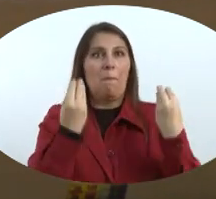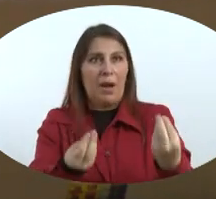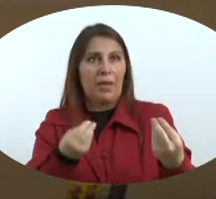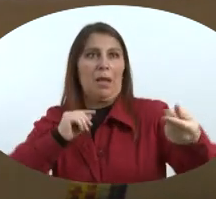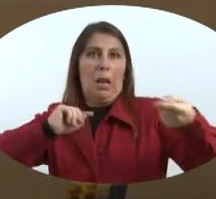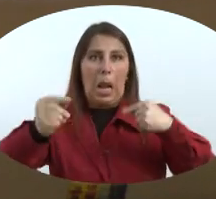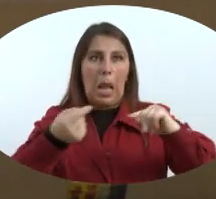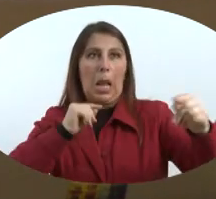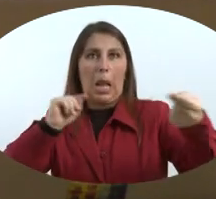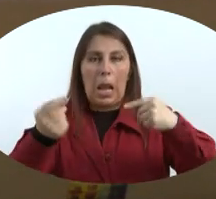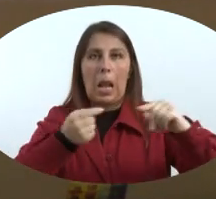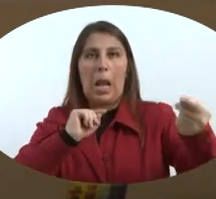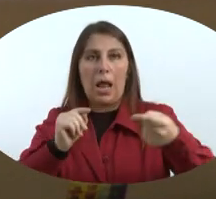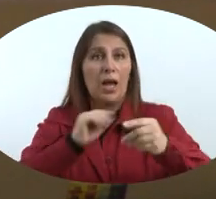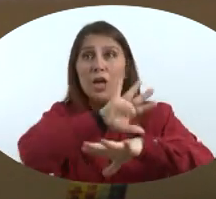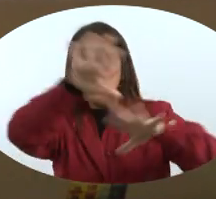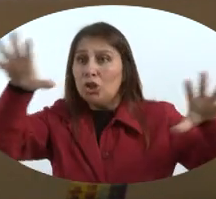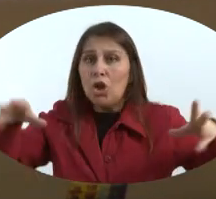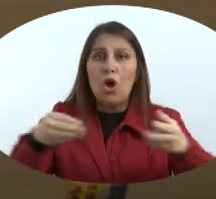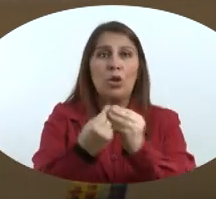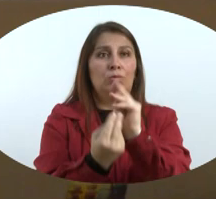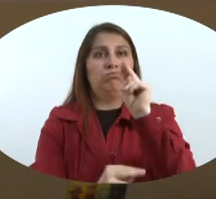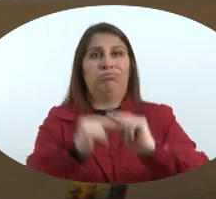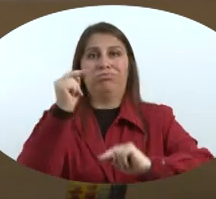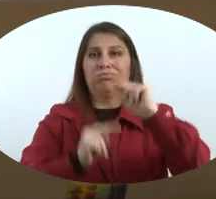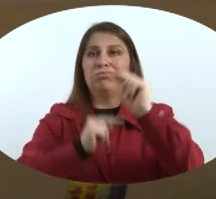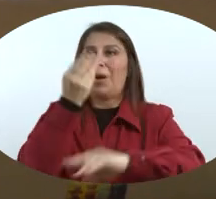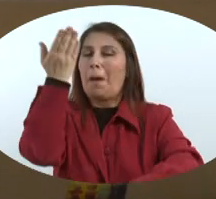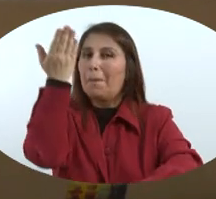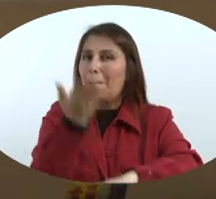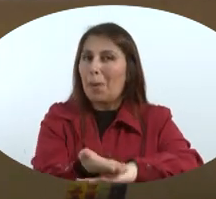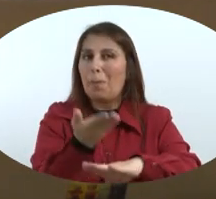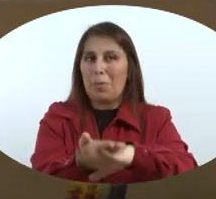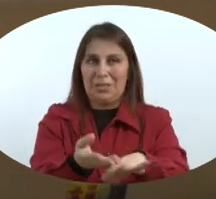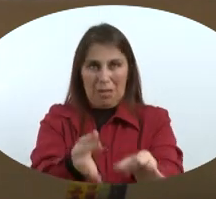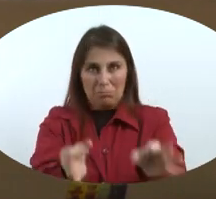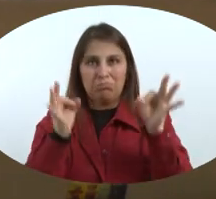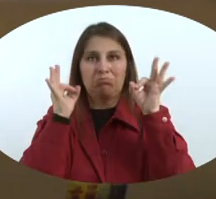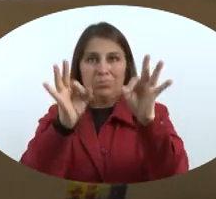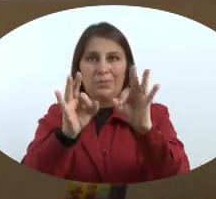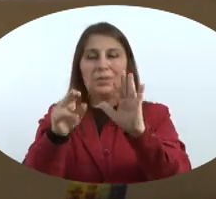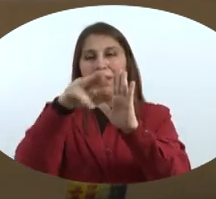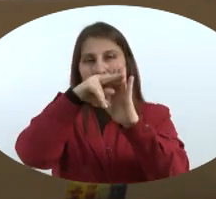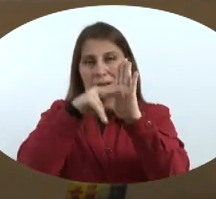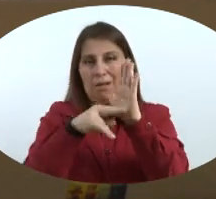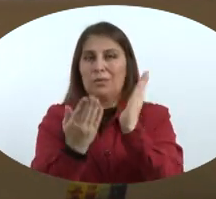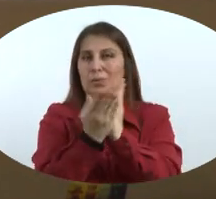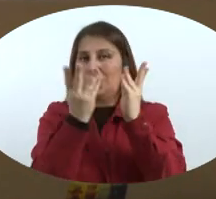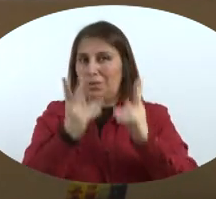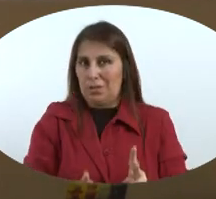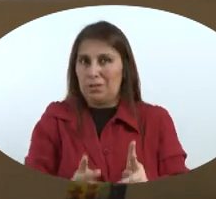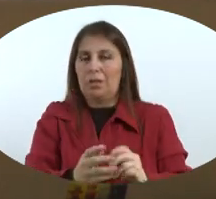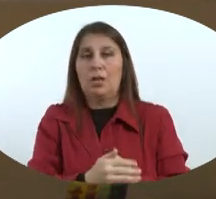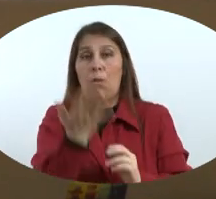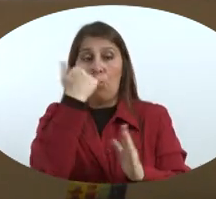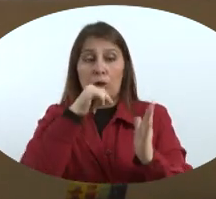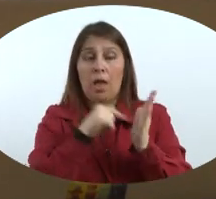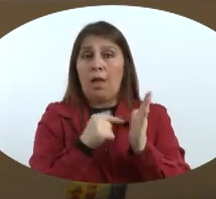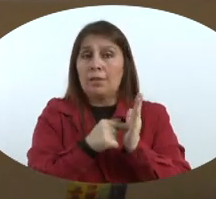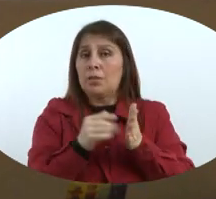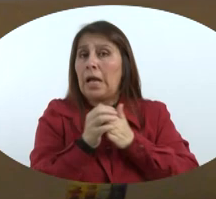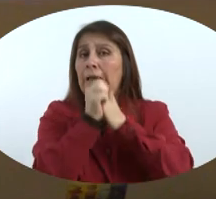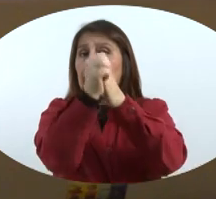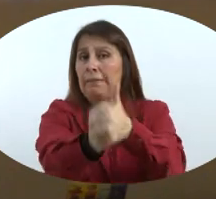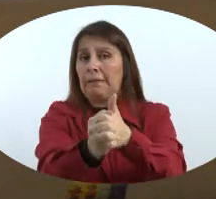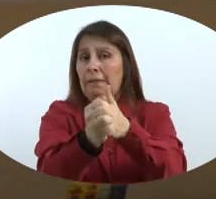escenarios de discusión podamos construir una propuesta amplia entre todos y todas para pues esta carta magna que